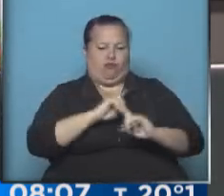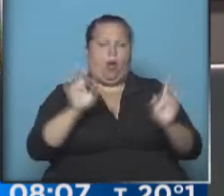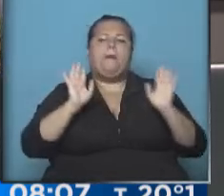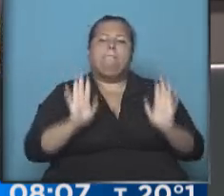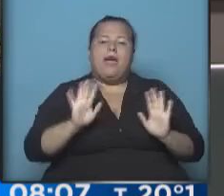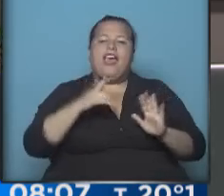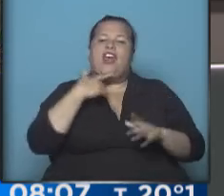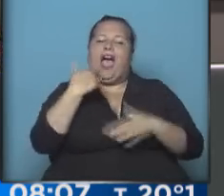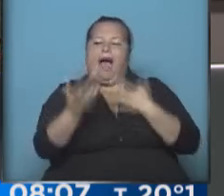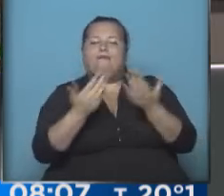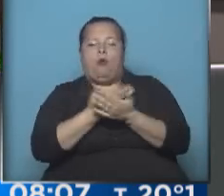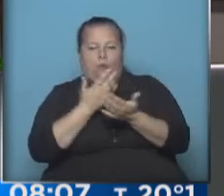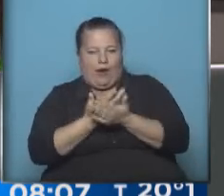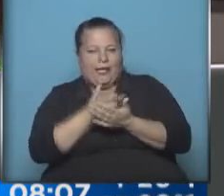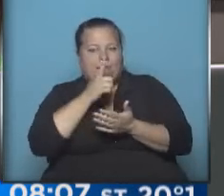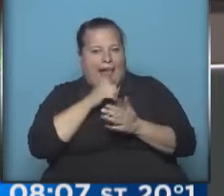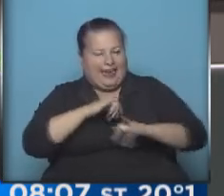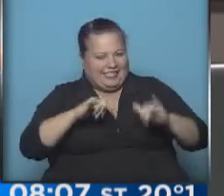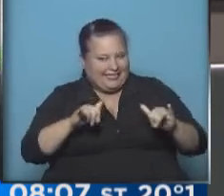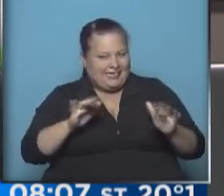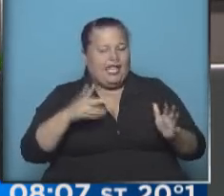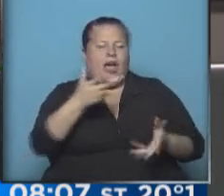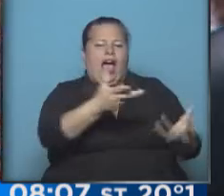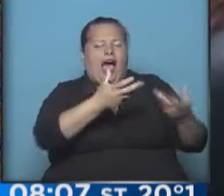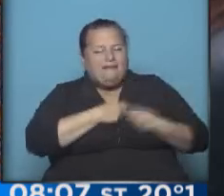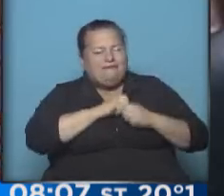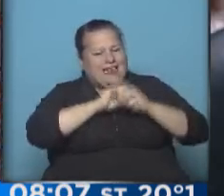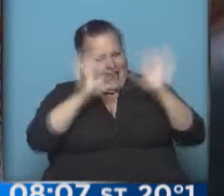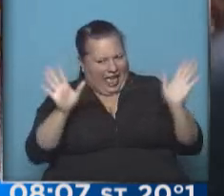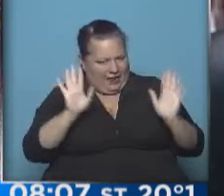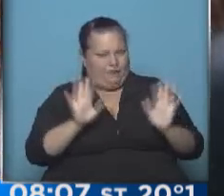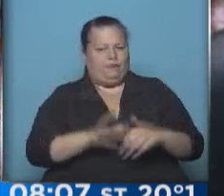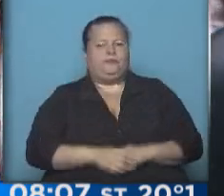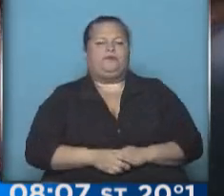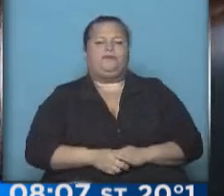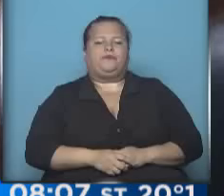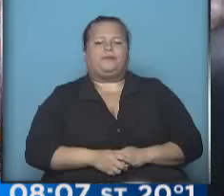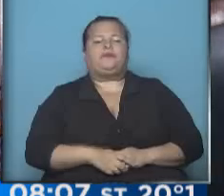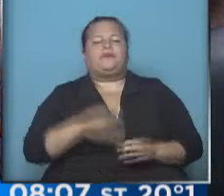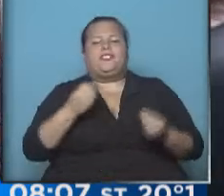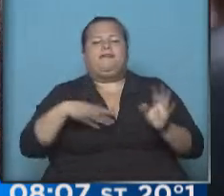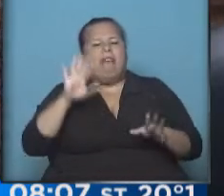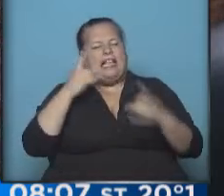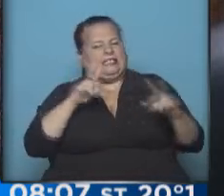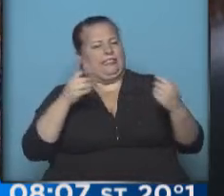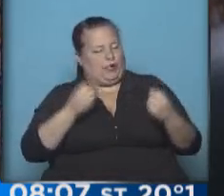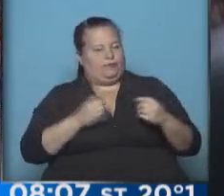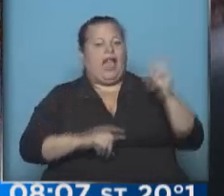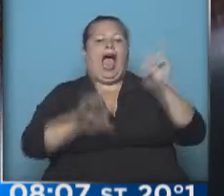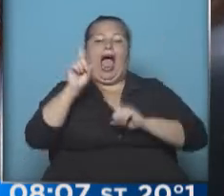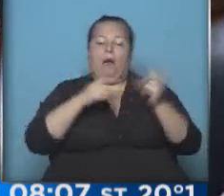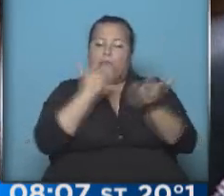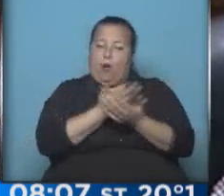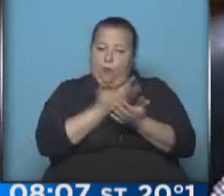pero sí lanzó esas propuestas parecía que estaba en campaña quiero que me ayudes a repasar algunas eh qué es lo que más te llamó la atención hay algunas